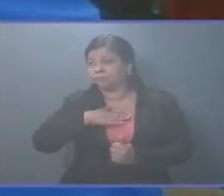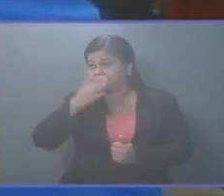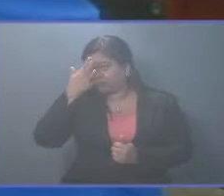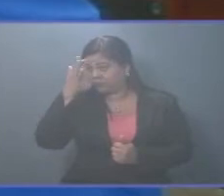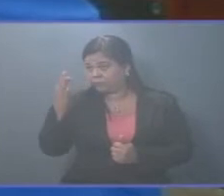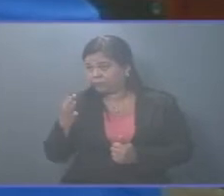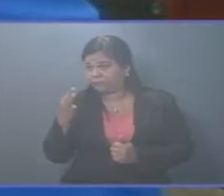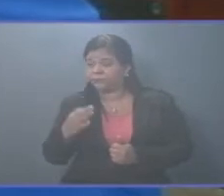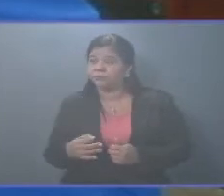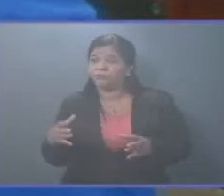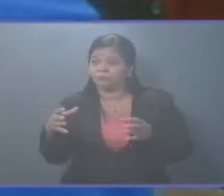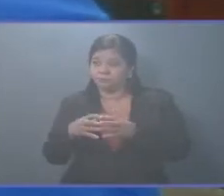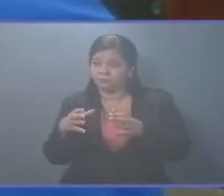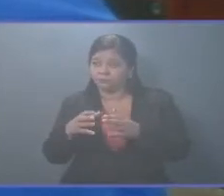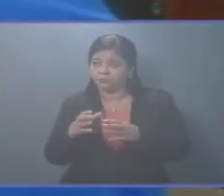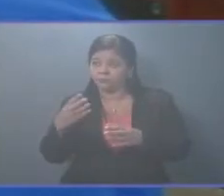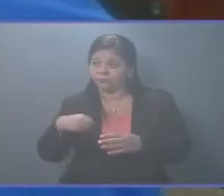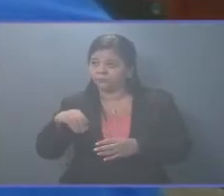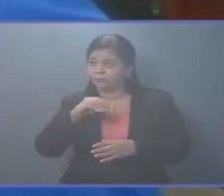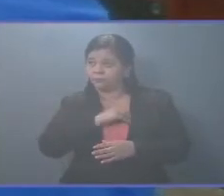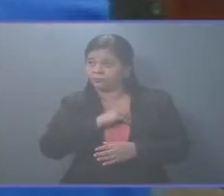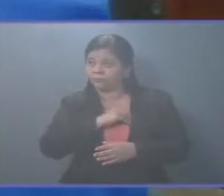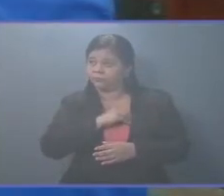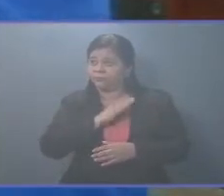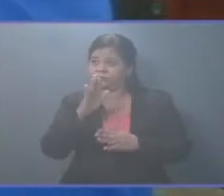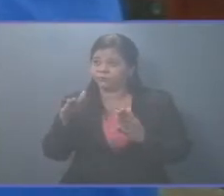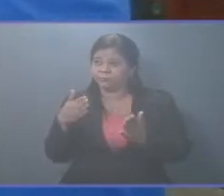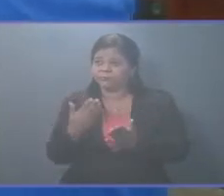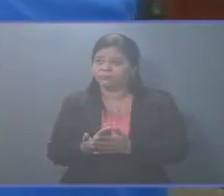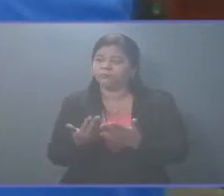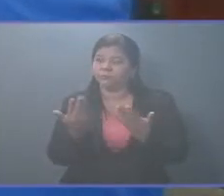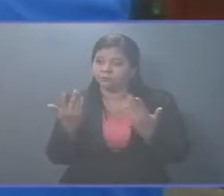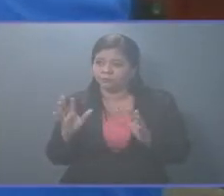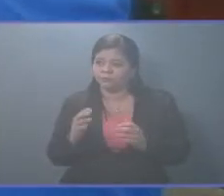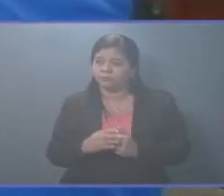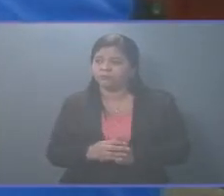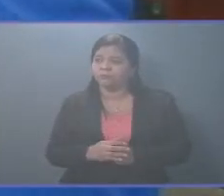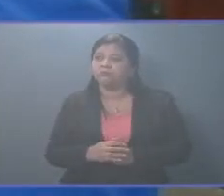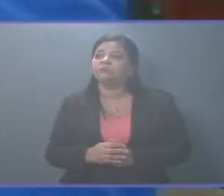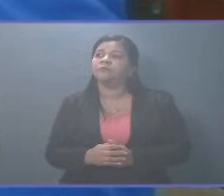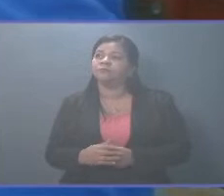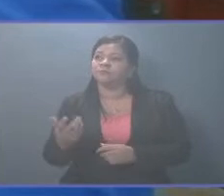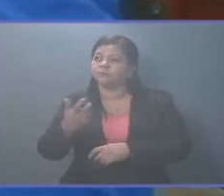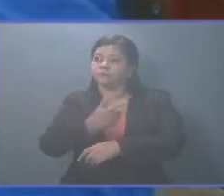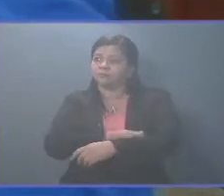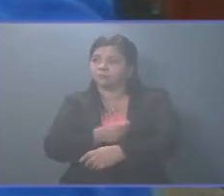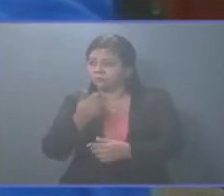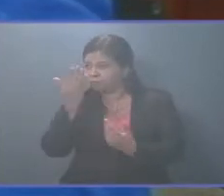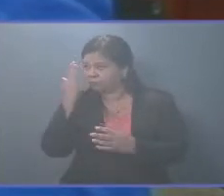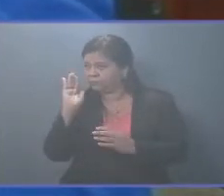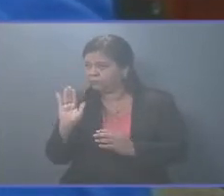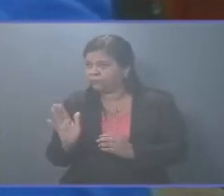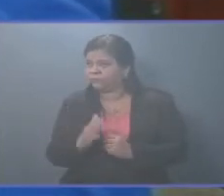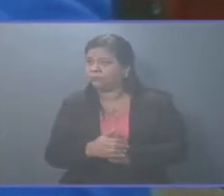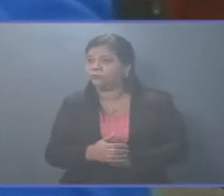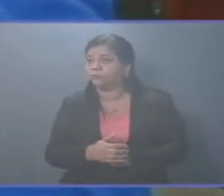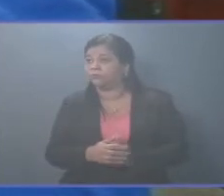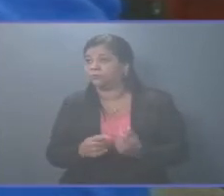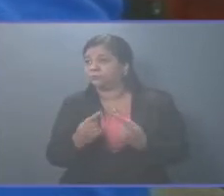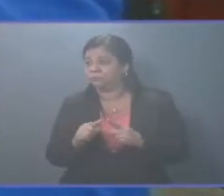gremio médico es, y a todos los antivacunas, o cómo podemos combatir a los antivacunas, dándoles conocimiento,